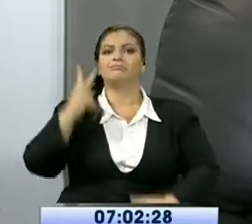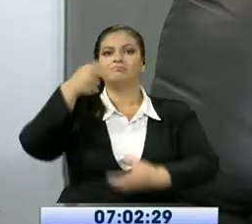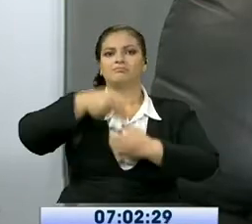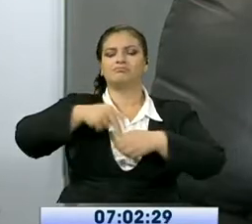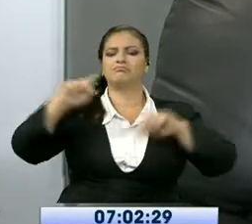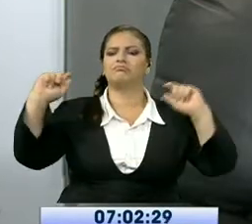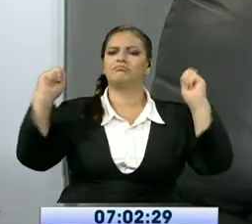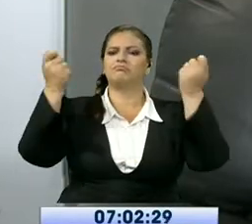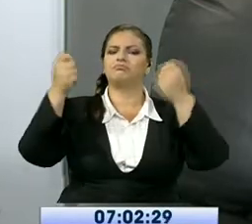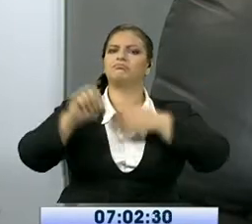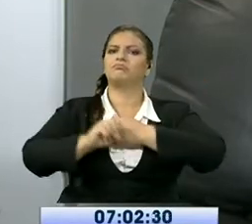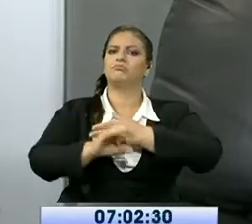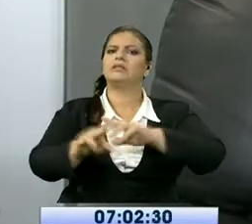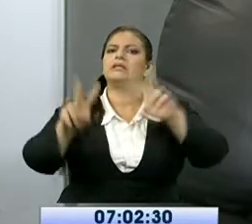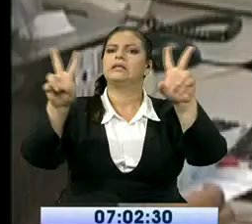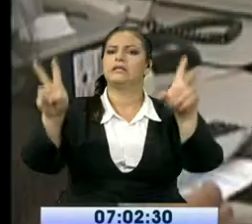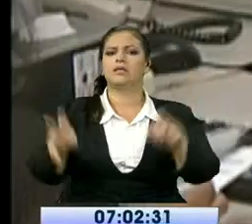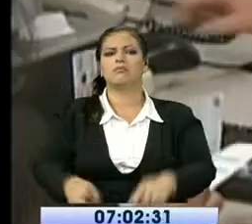Desarrollo.